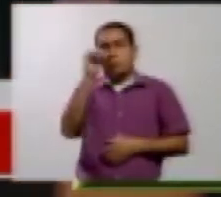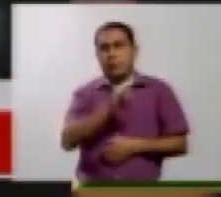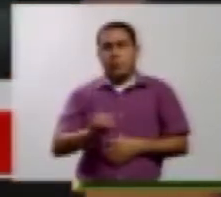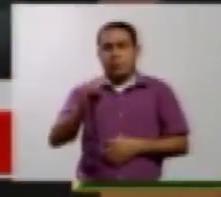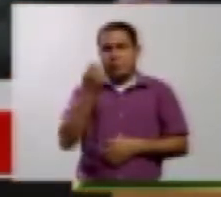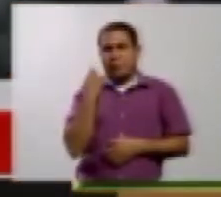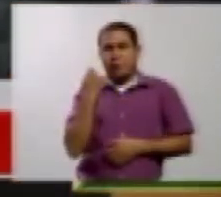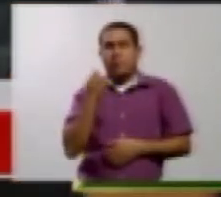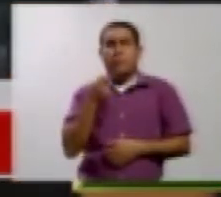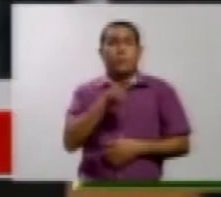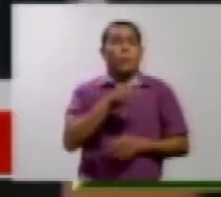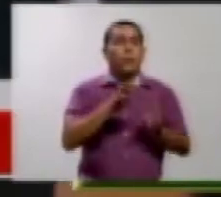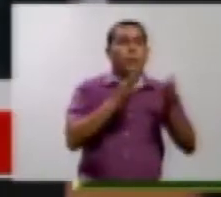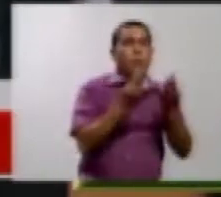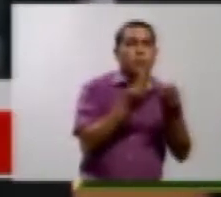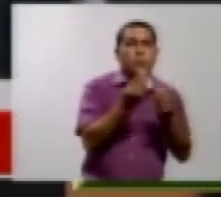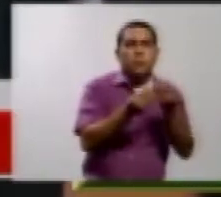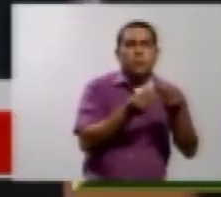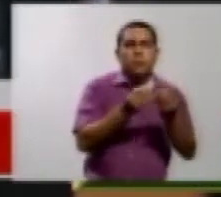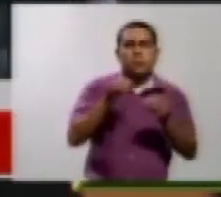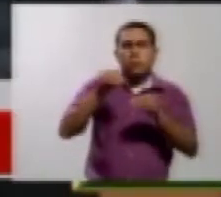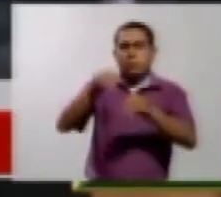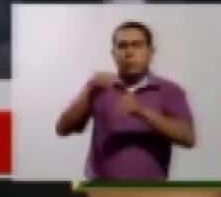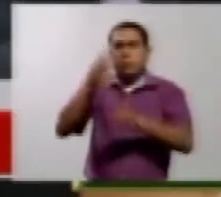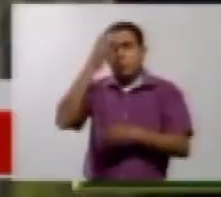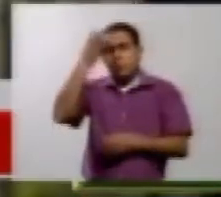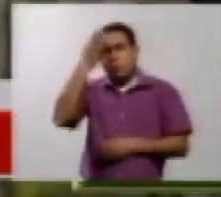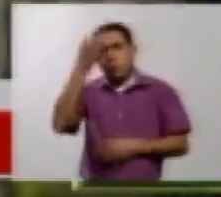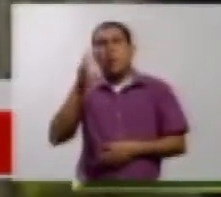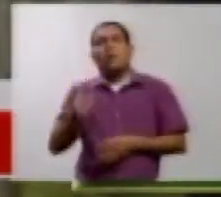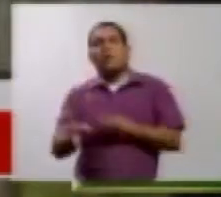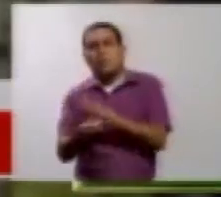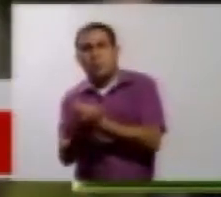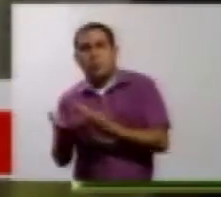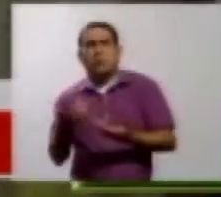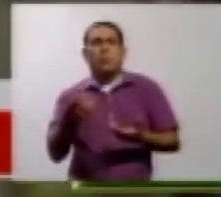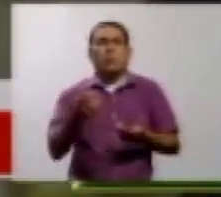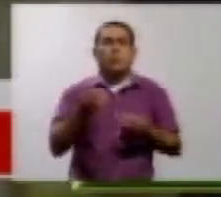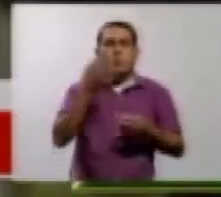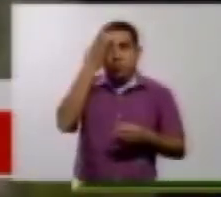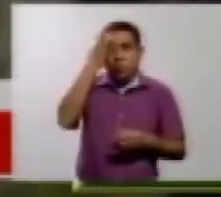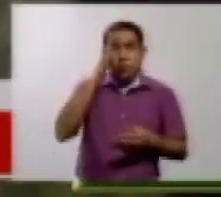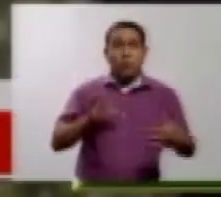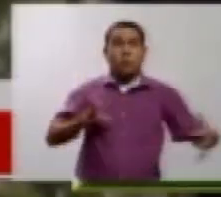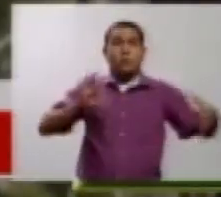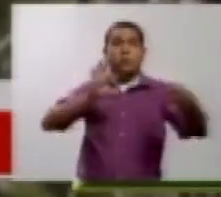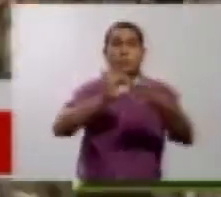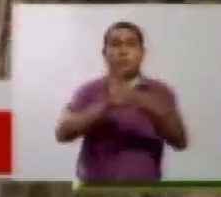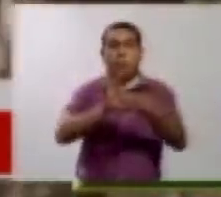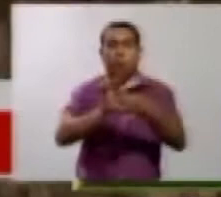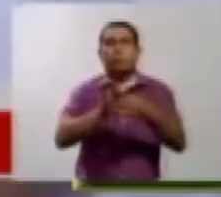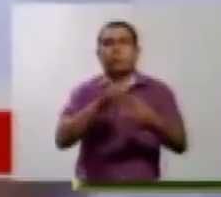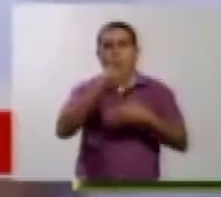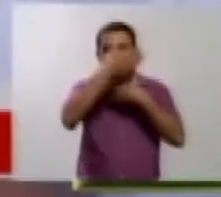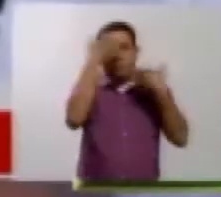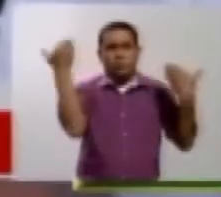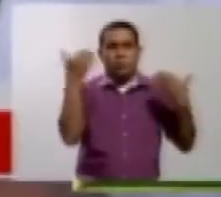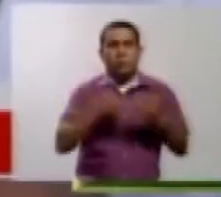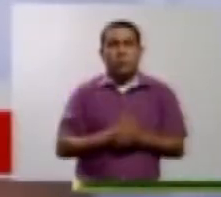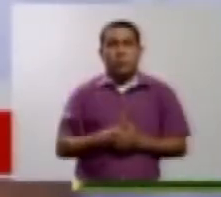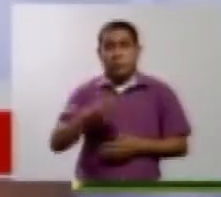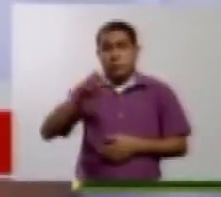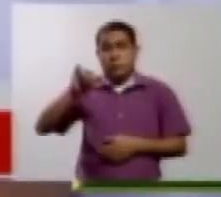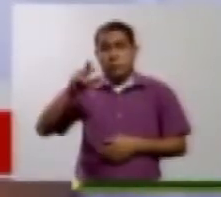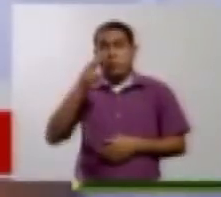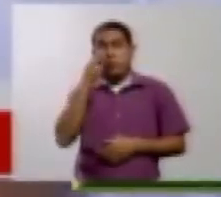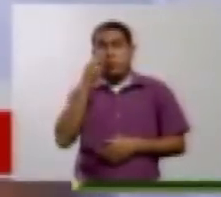Penal consideró que puede ser responsable del delito de concierto para delinquir por presuntos nexos con el bloque norte de las autodefensas. Pilar Bustamante,